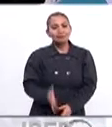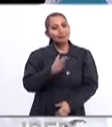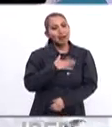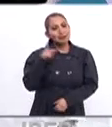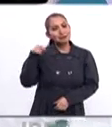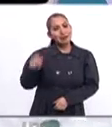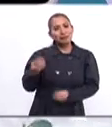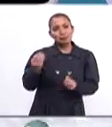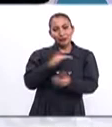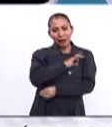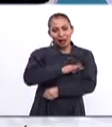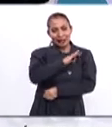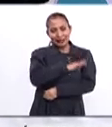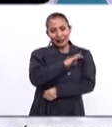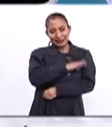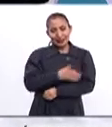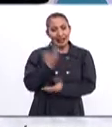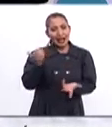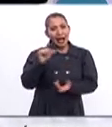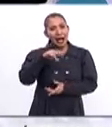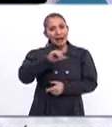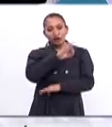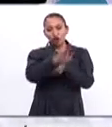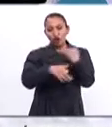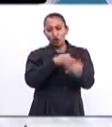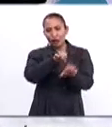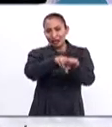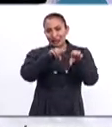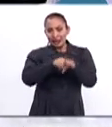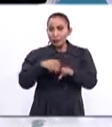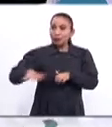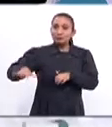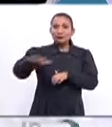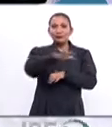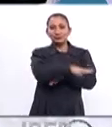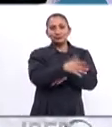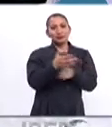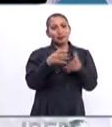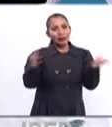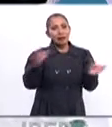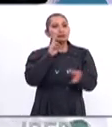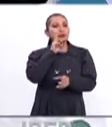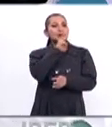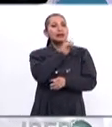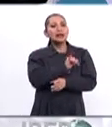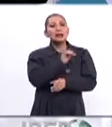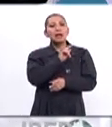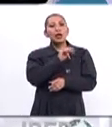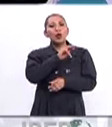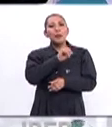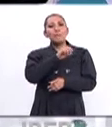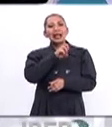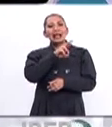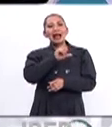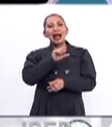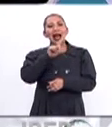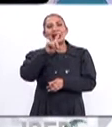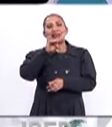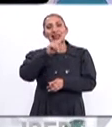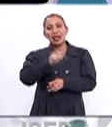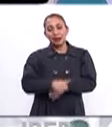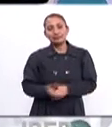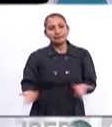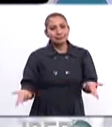Bueno, pues ahí está. Muchas felicidades, por supuesto, también, Ana Cris, a todo el equipo que conforma esta gran noticiero Iberoamérica al Día. Y por